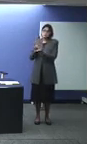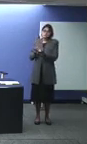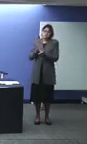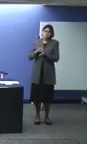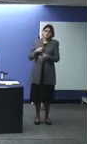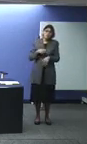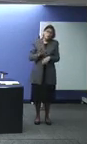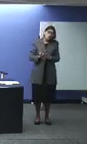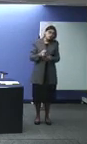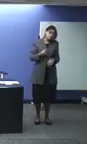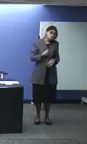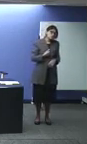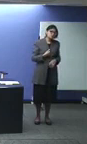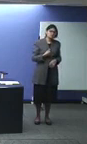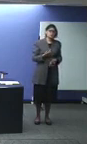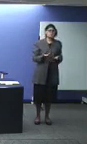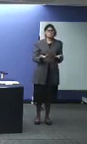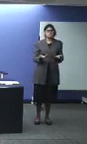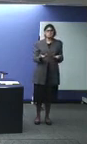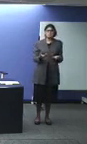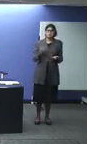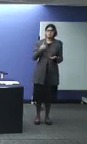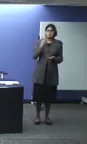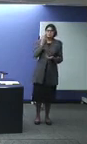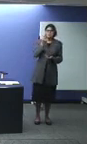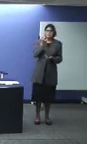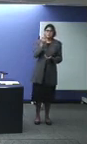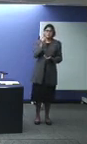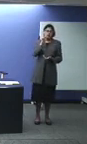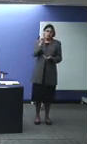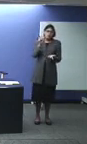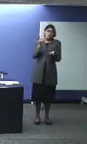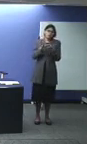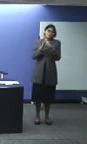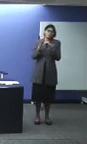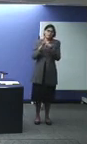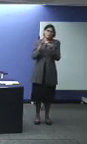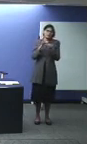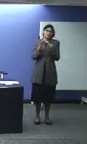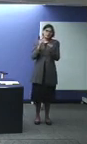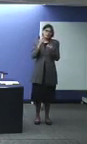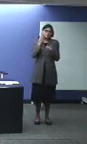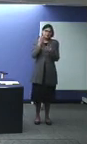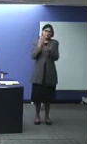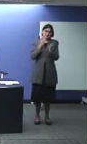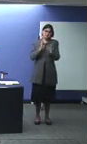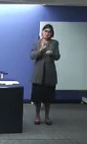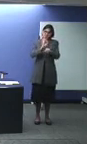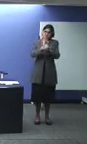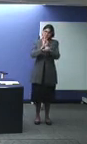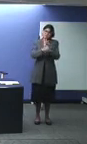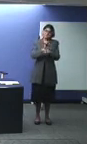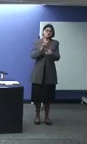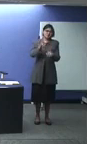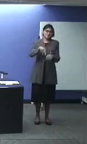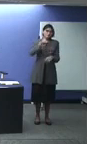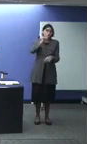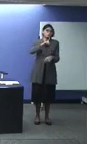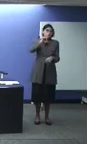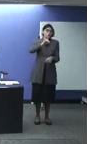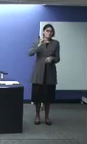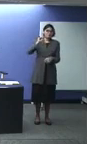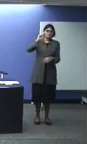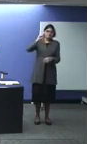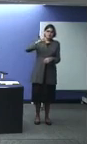Y aquí quiero hacer como una especie de guiño a la lucha feminista, hablando de cómo se construye